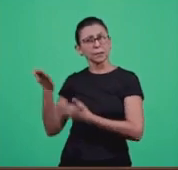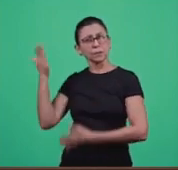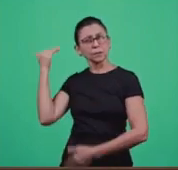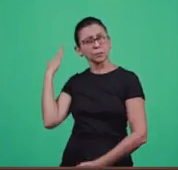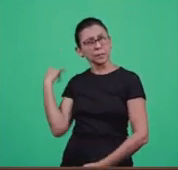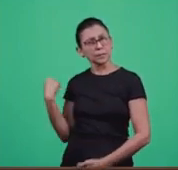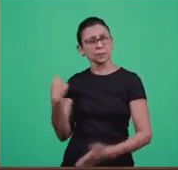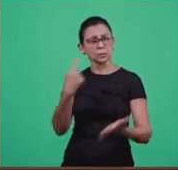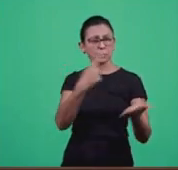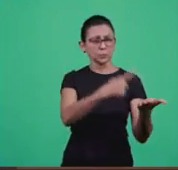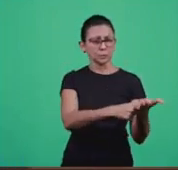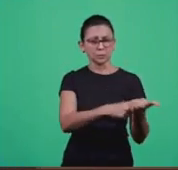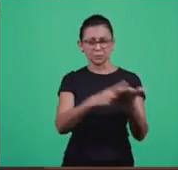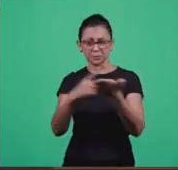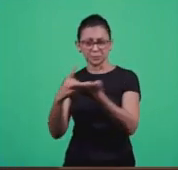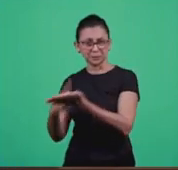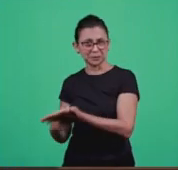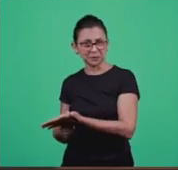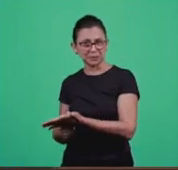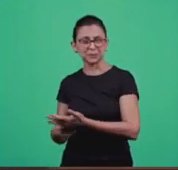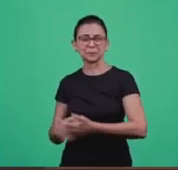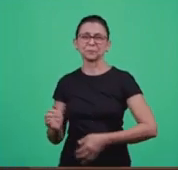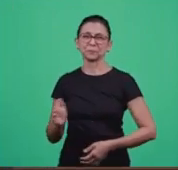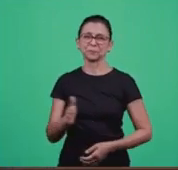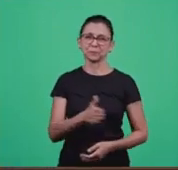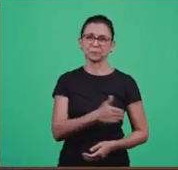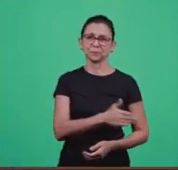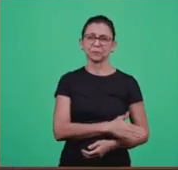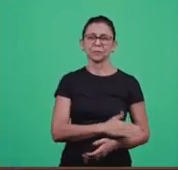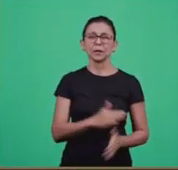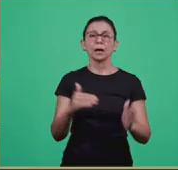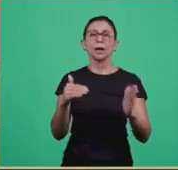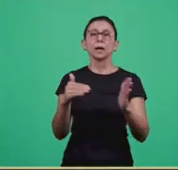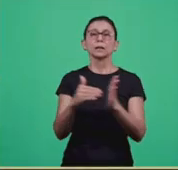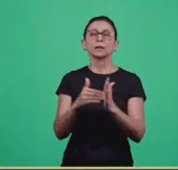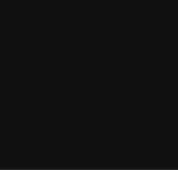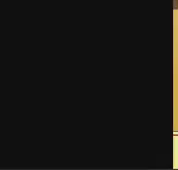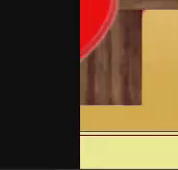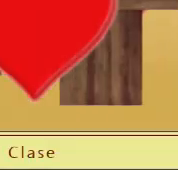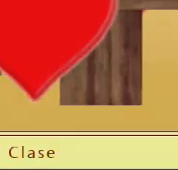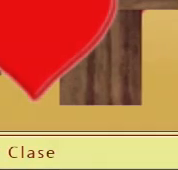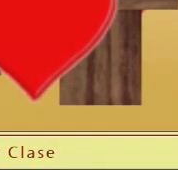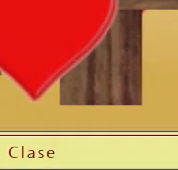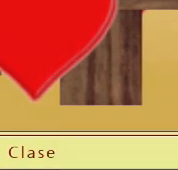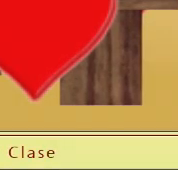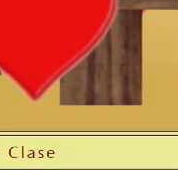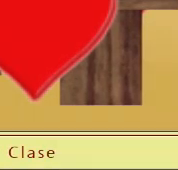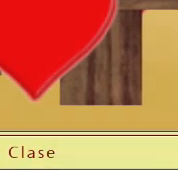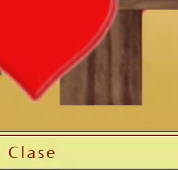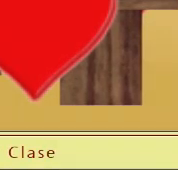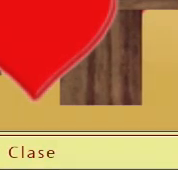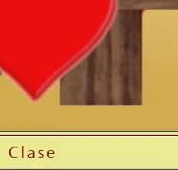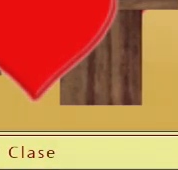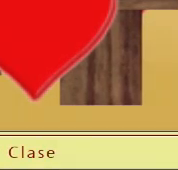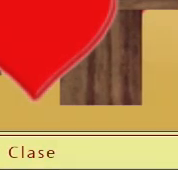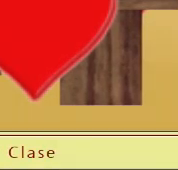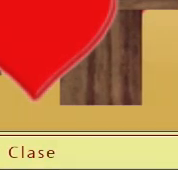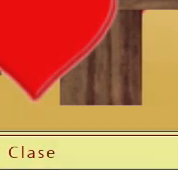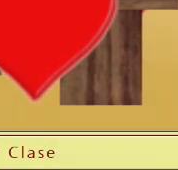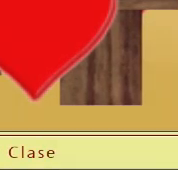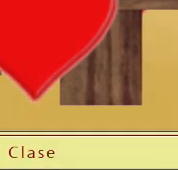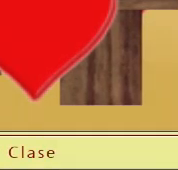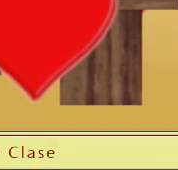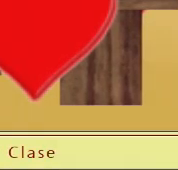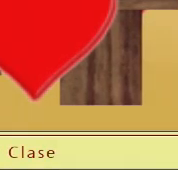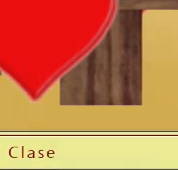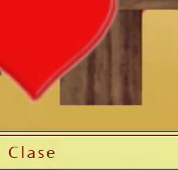una alianza de uno entregarse al otro. Jesús en la última cena, él agarra el pan, él parte